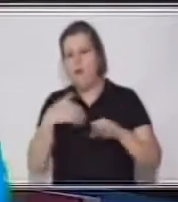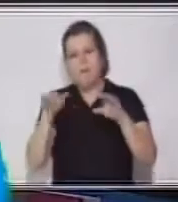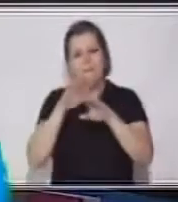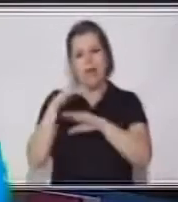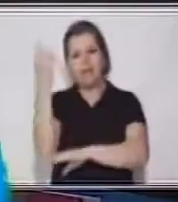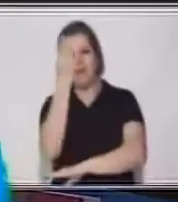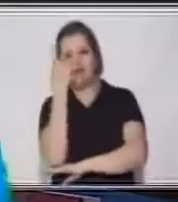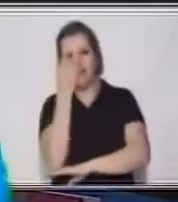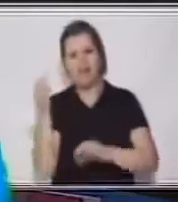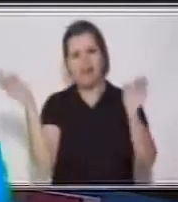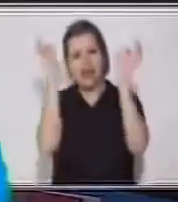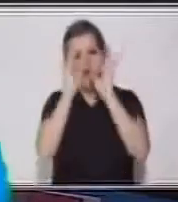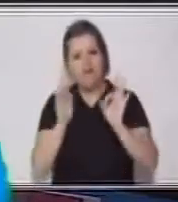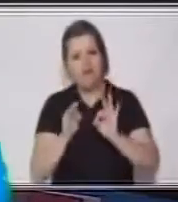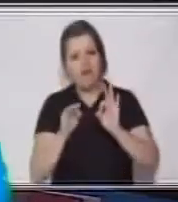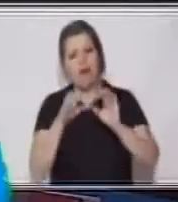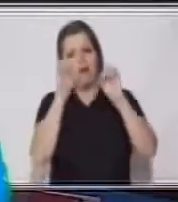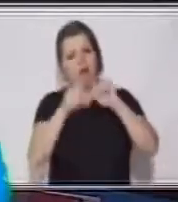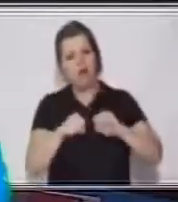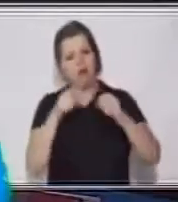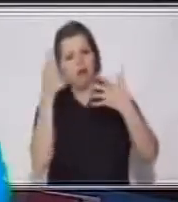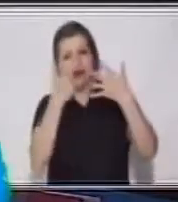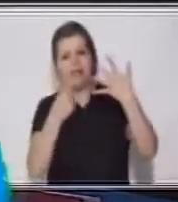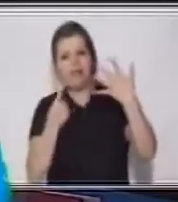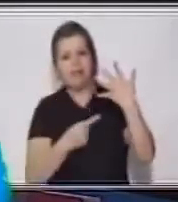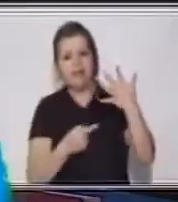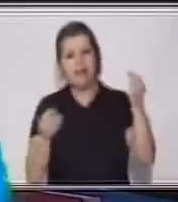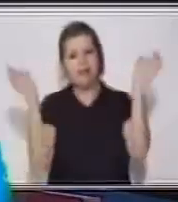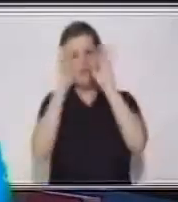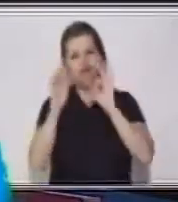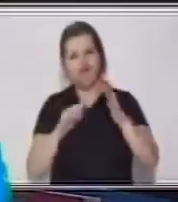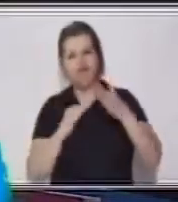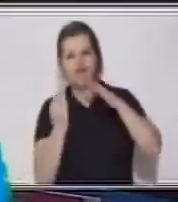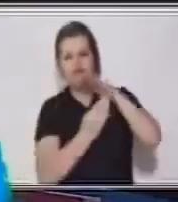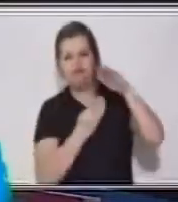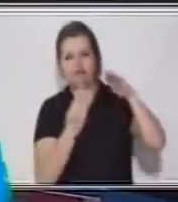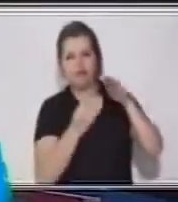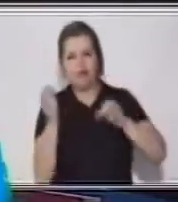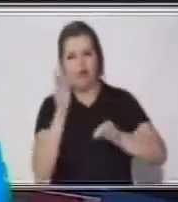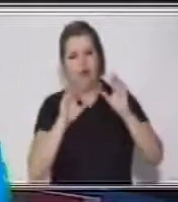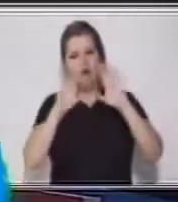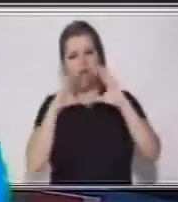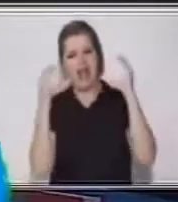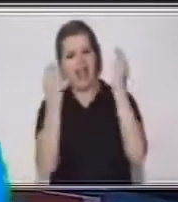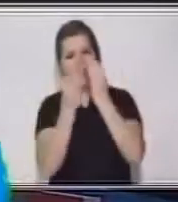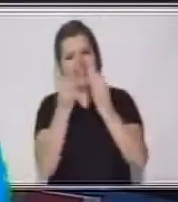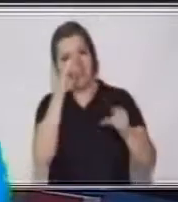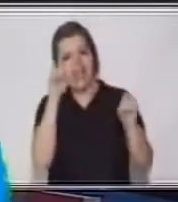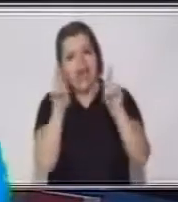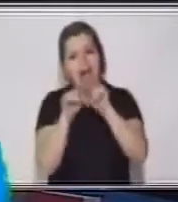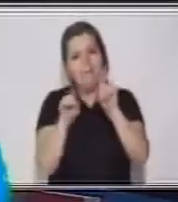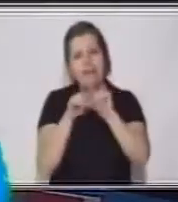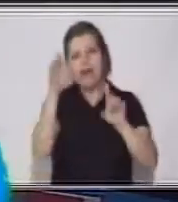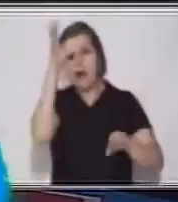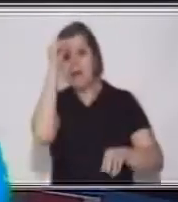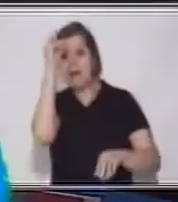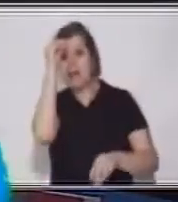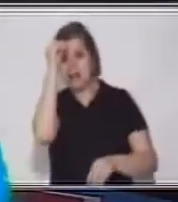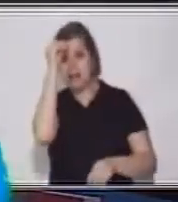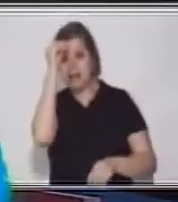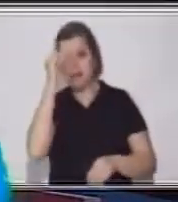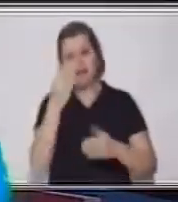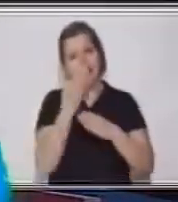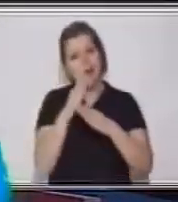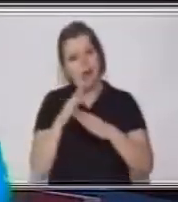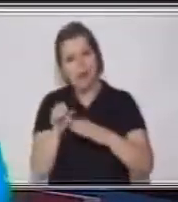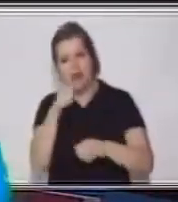el morfema, podemos clasificar nosotros un morfema base como un morfema clase, y si hay un adulto como ustedes también les pueden